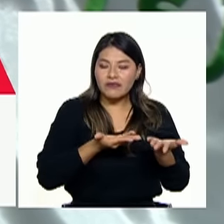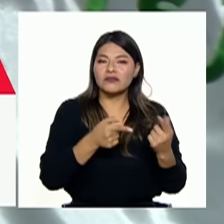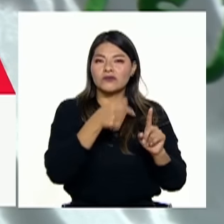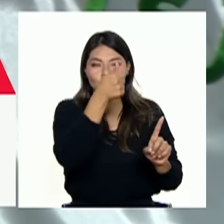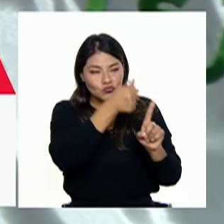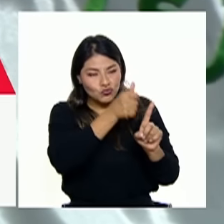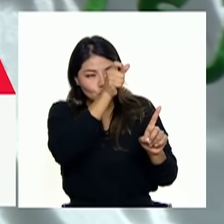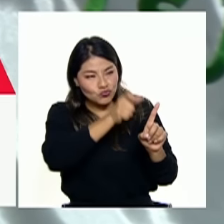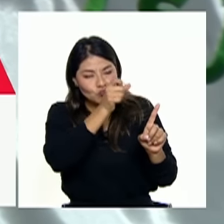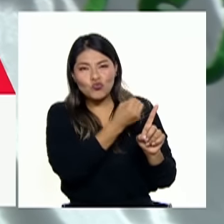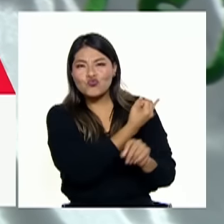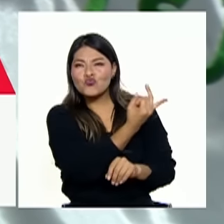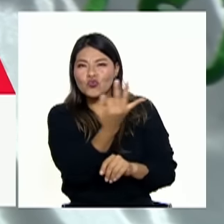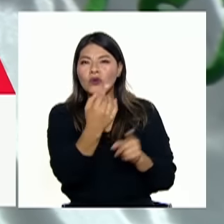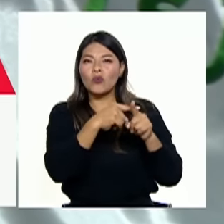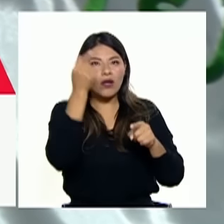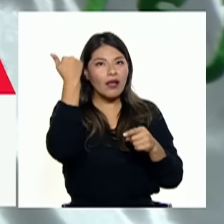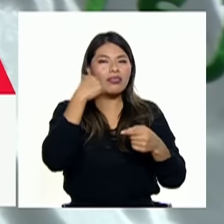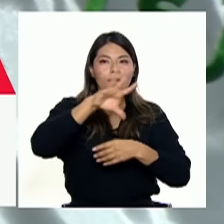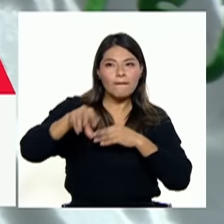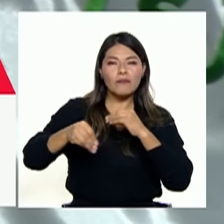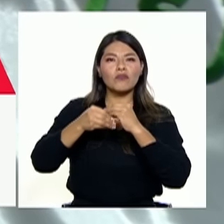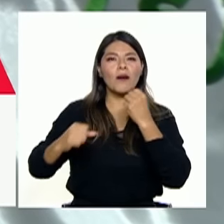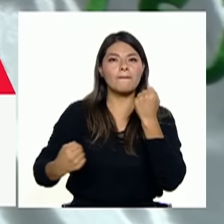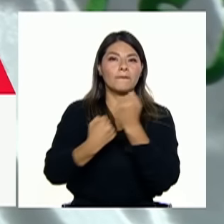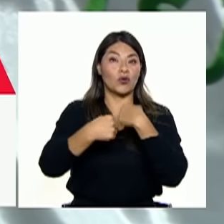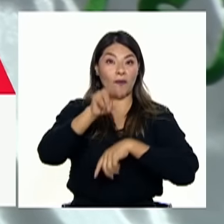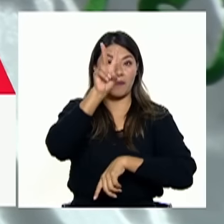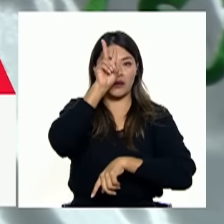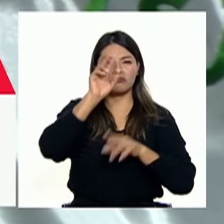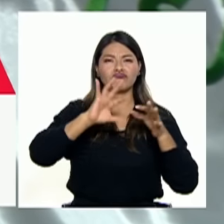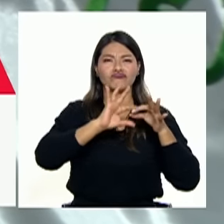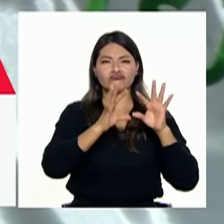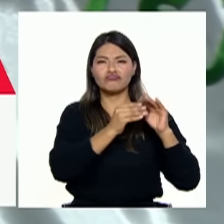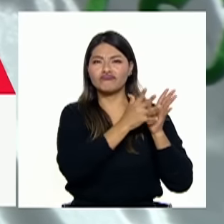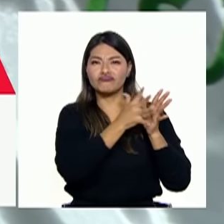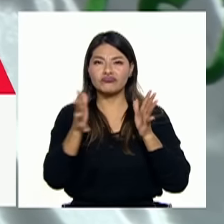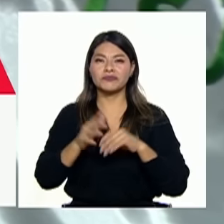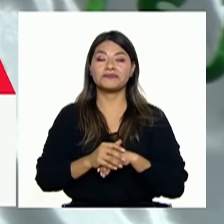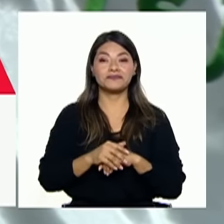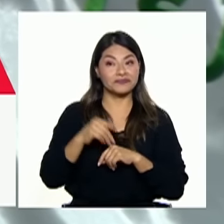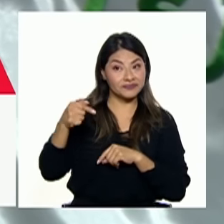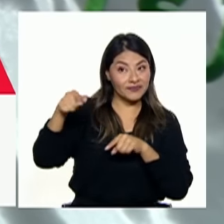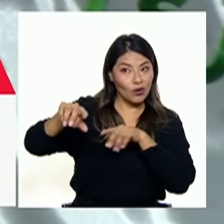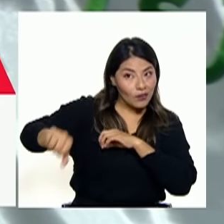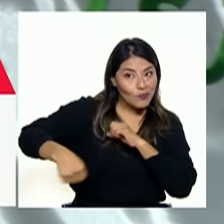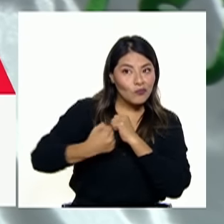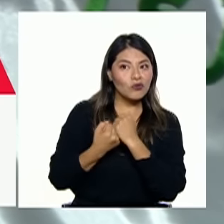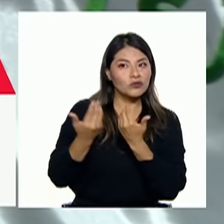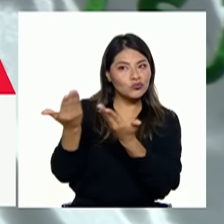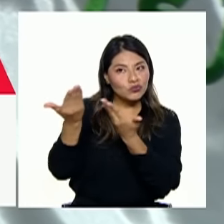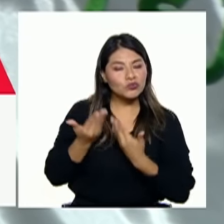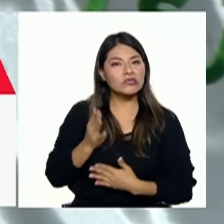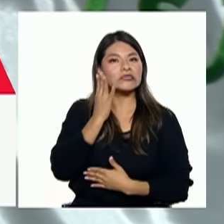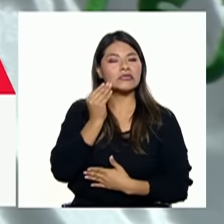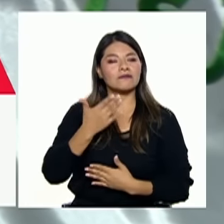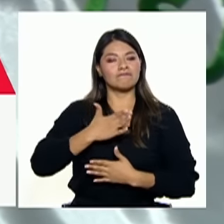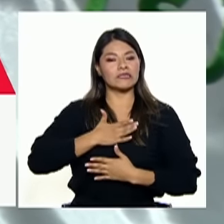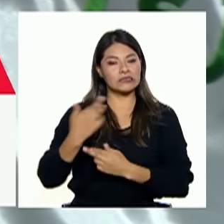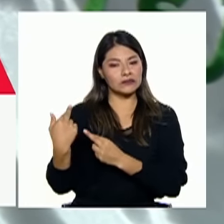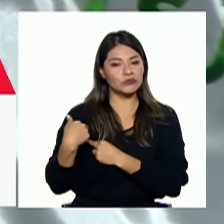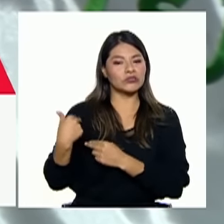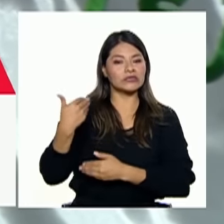de su contribución a la historia de nuestro país. Desde ya, espero poder contar con su apoyo y experiencia para llevar las riendas